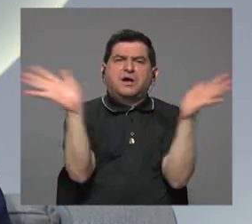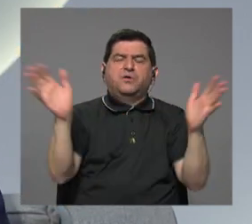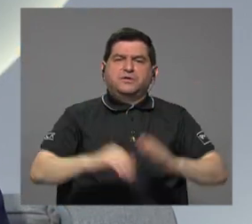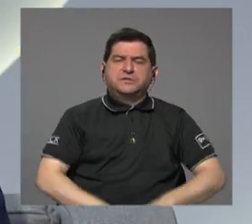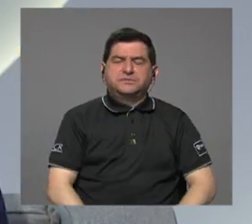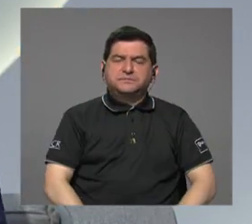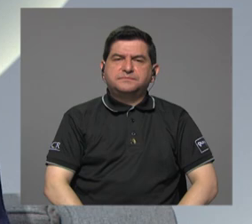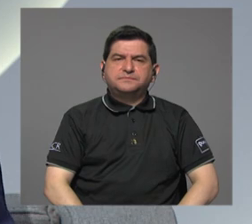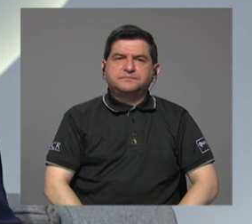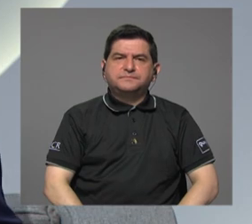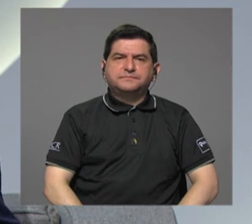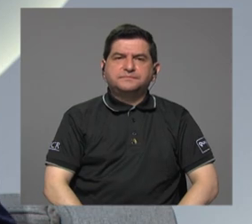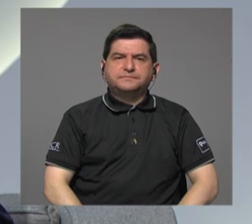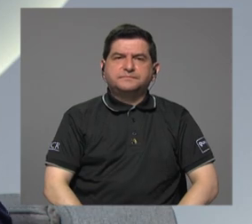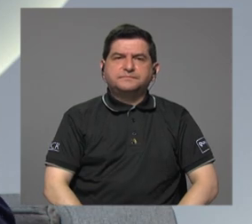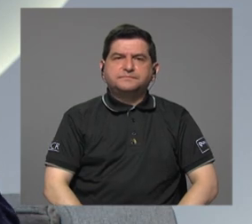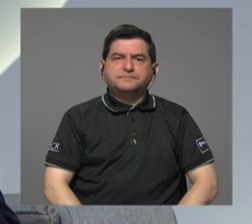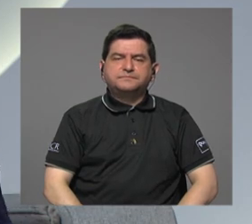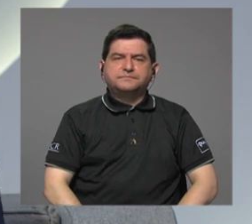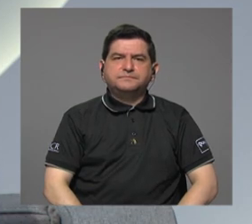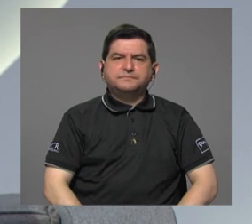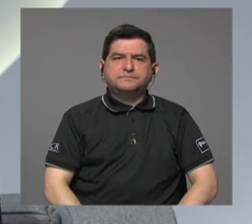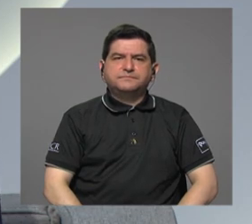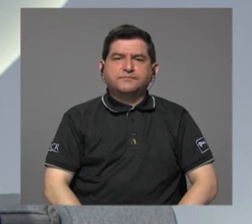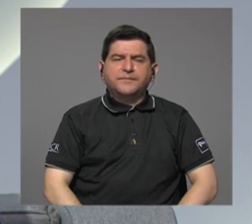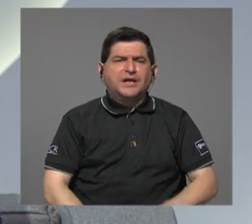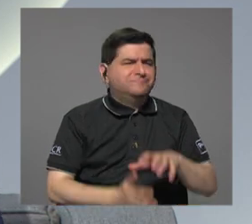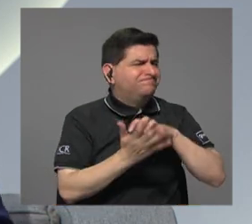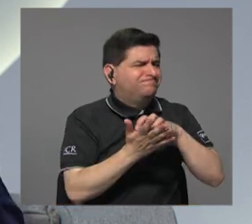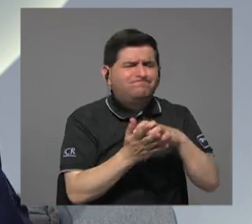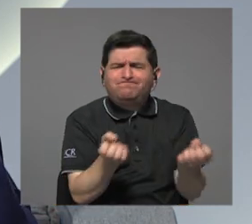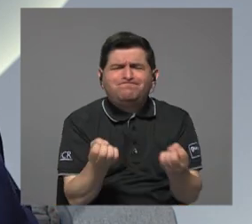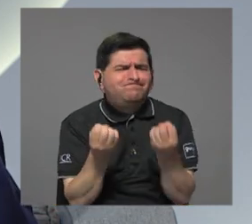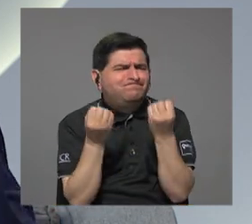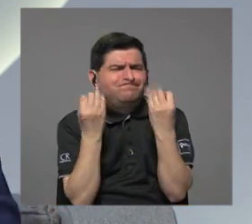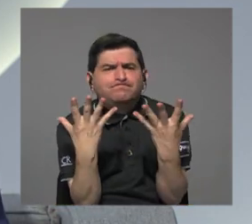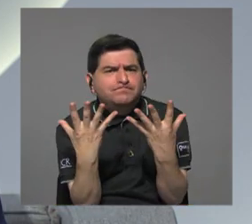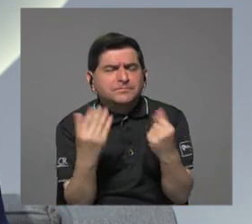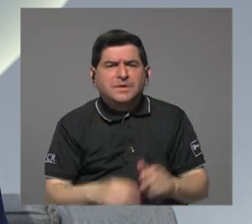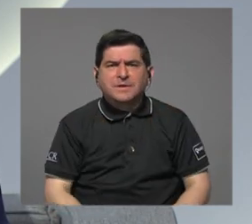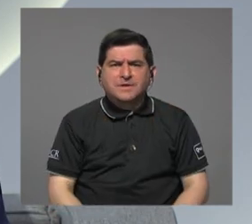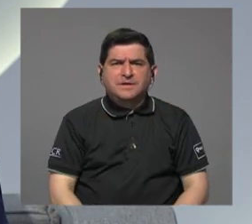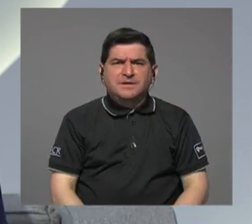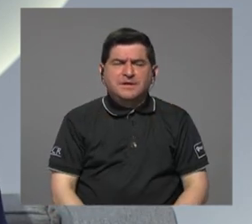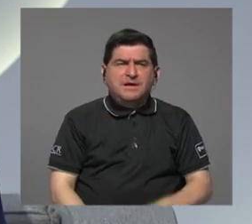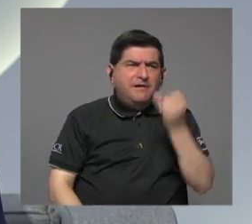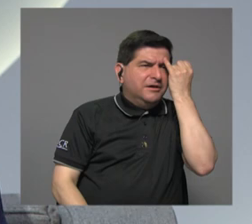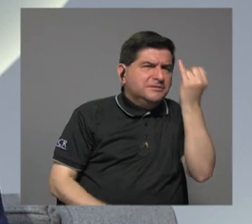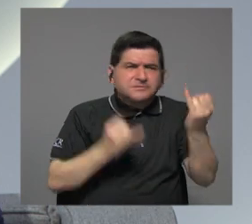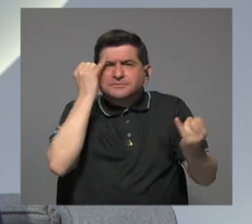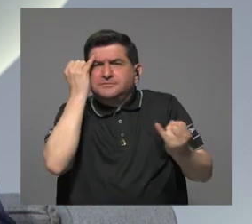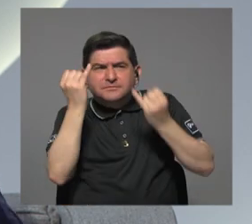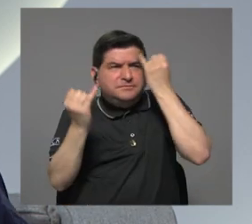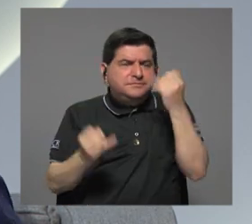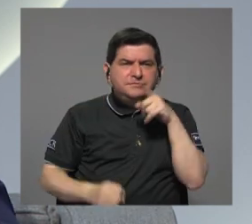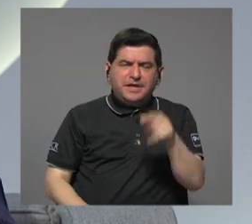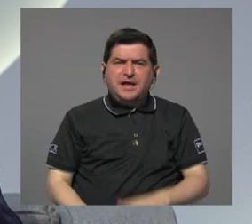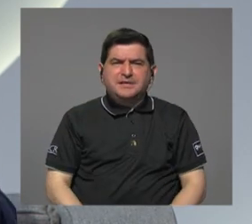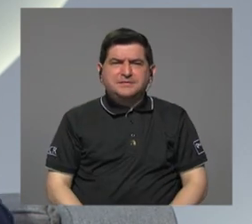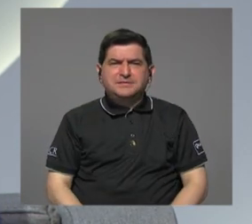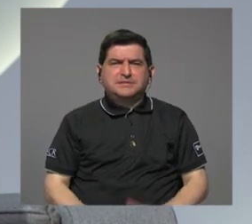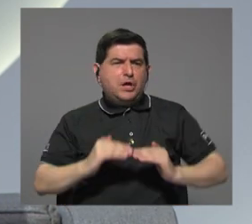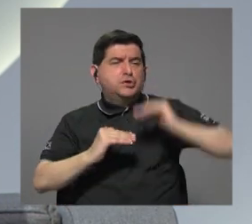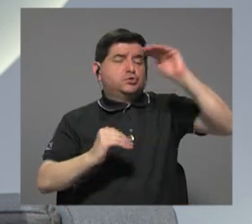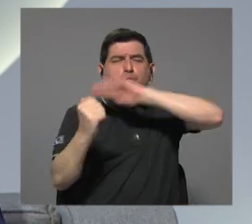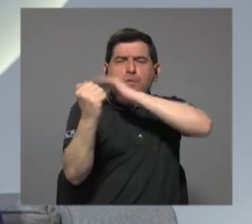bien existen muchas dudas planteamientos en el sentido de que ese superpoder